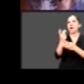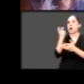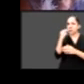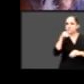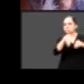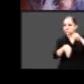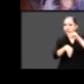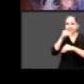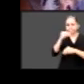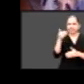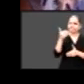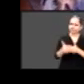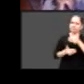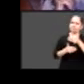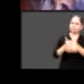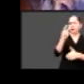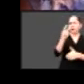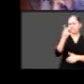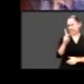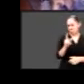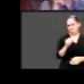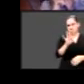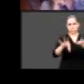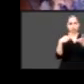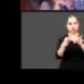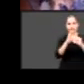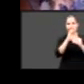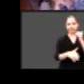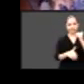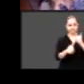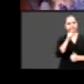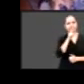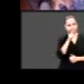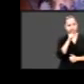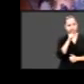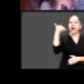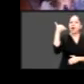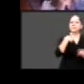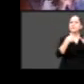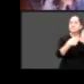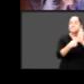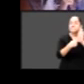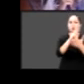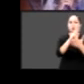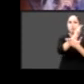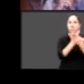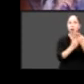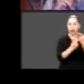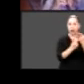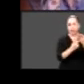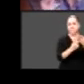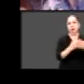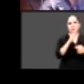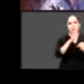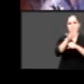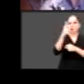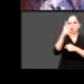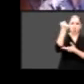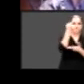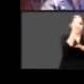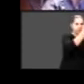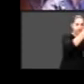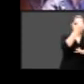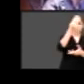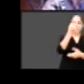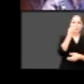les mostraba este listado de programas presupuestales que dan servicio que prestan bienes y servicios